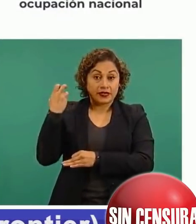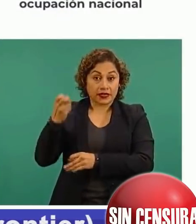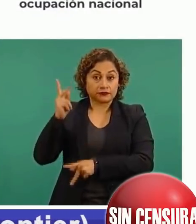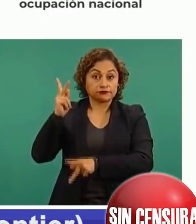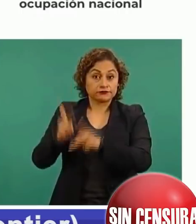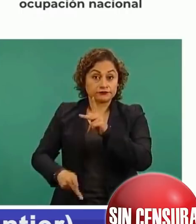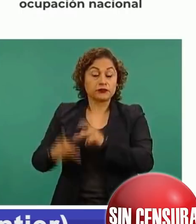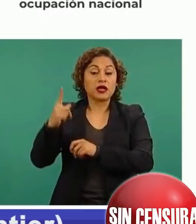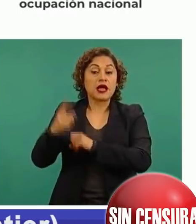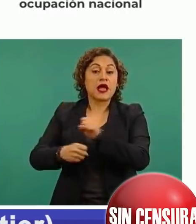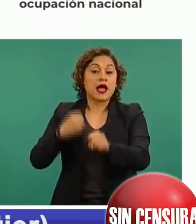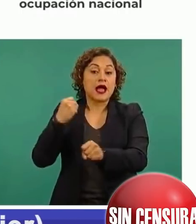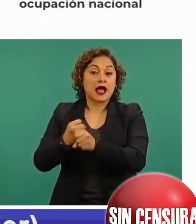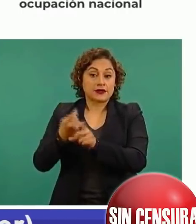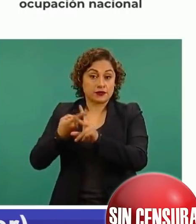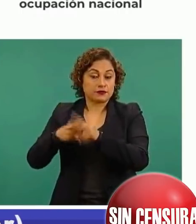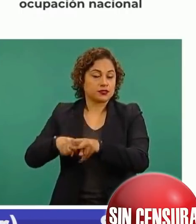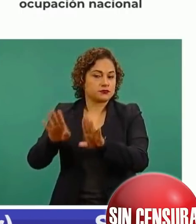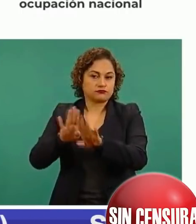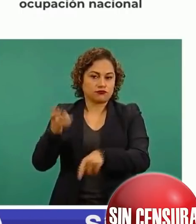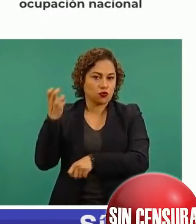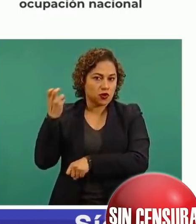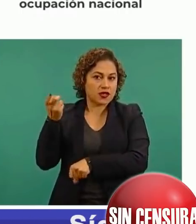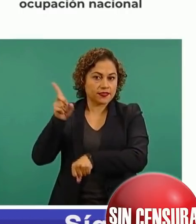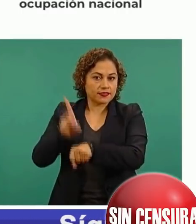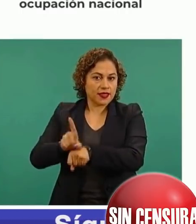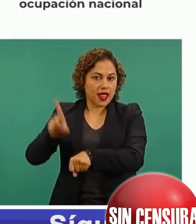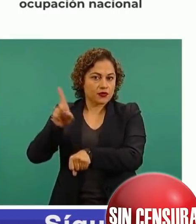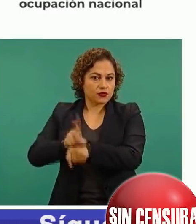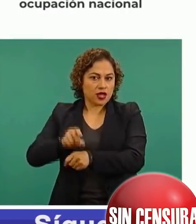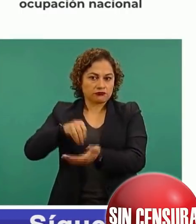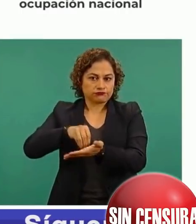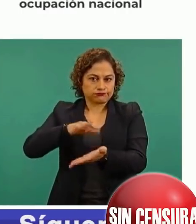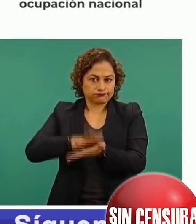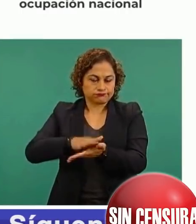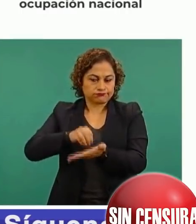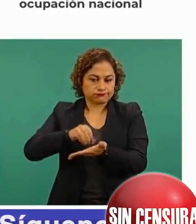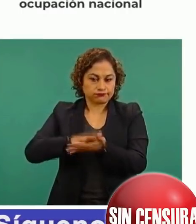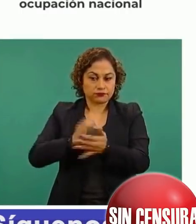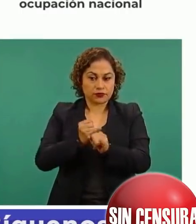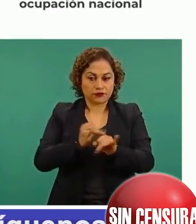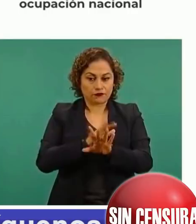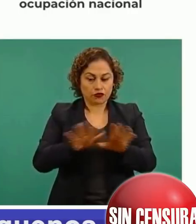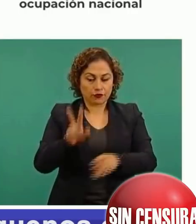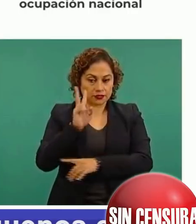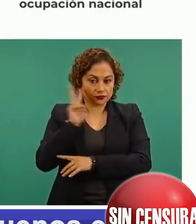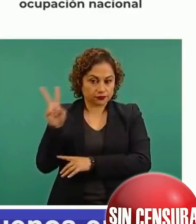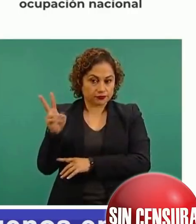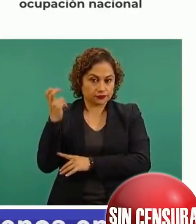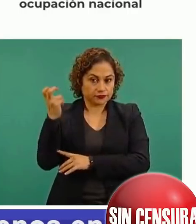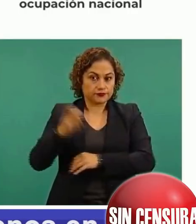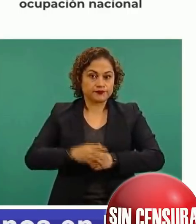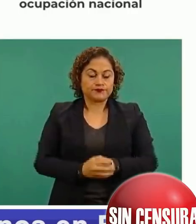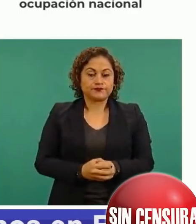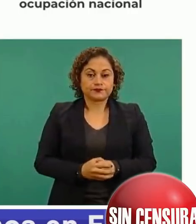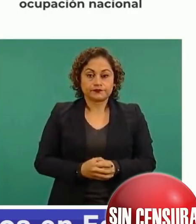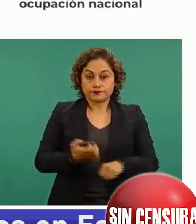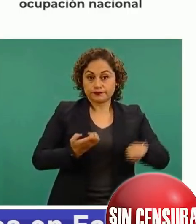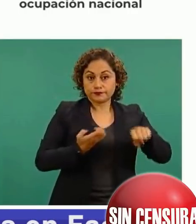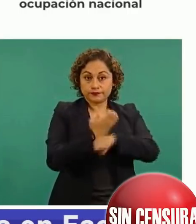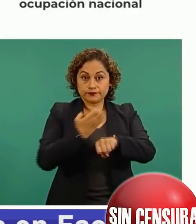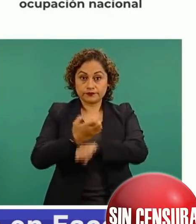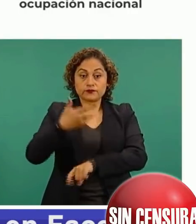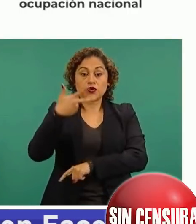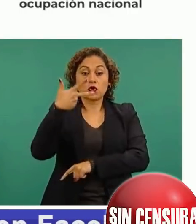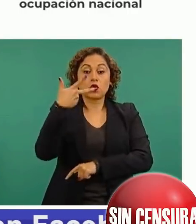los días se monitorea por medio de la información que producen las entidades federativas. 8 entidades tienen